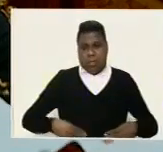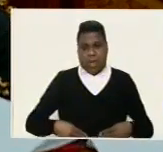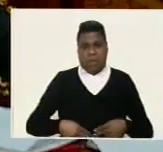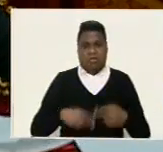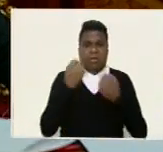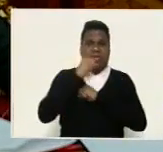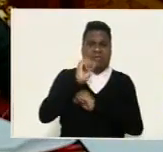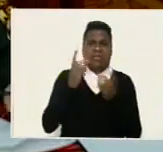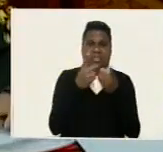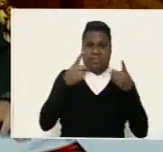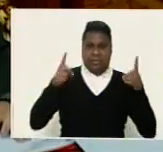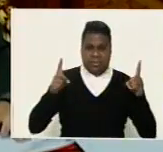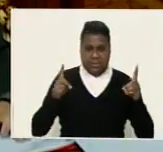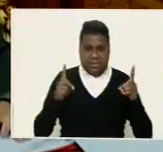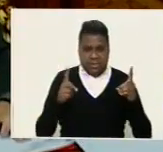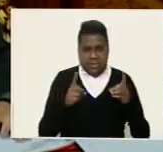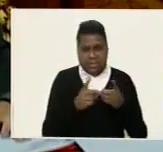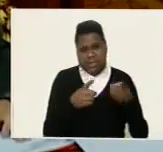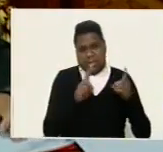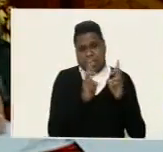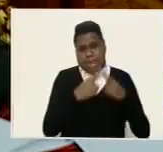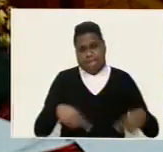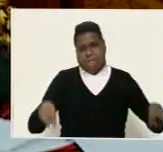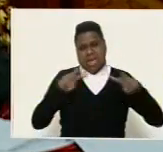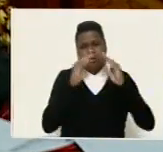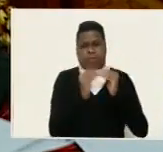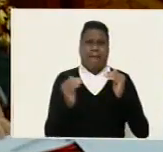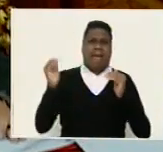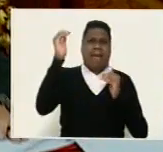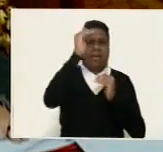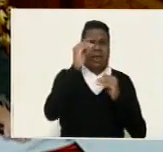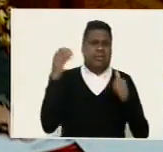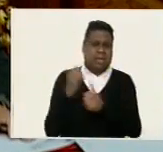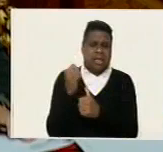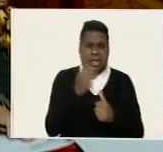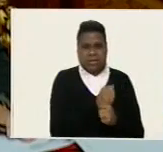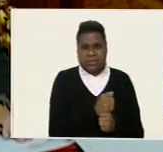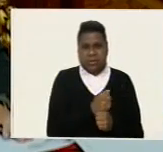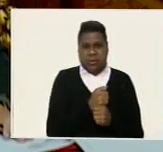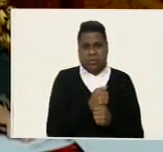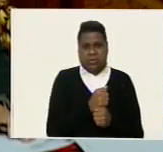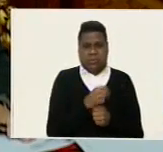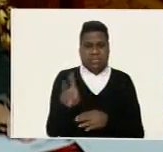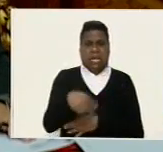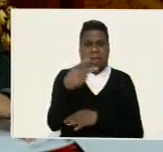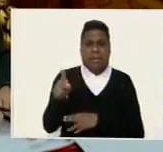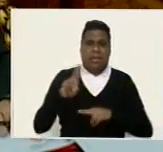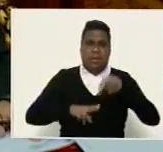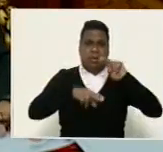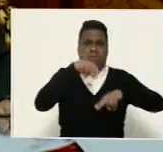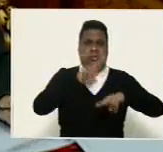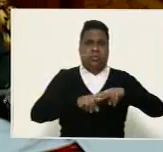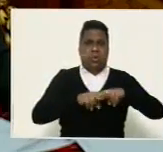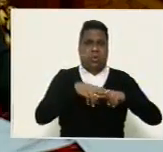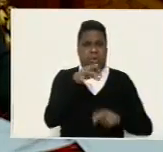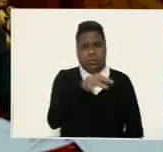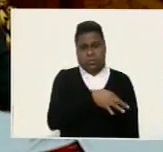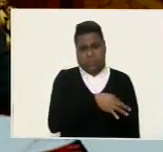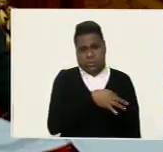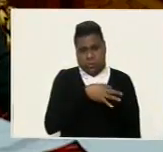dignidad como el valor más alto para alcanzar a tener patria y construir el socialismo.